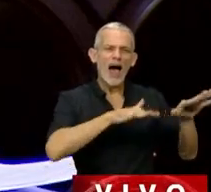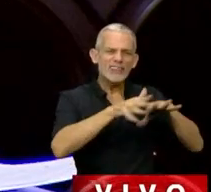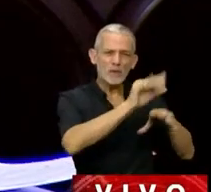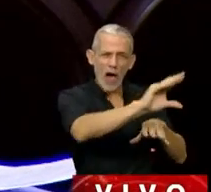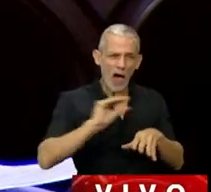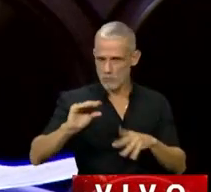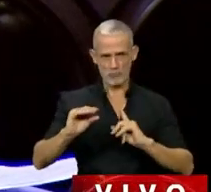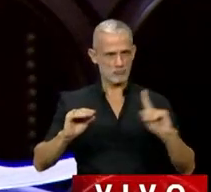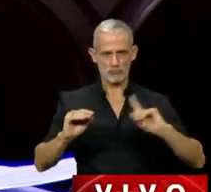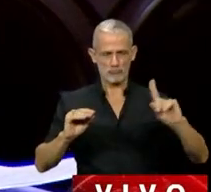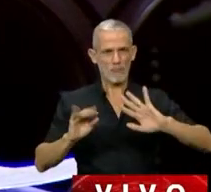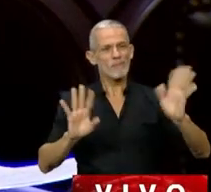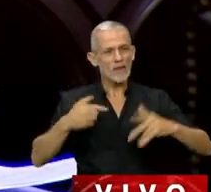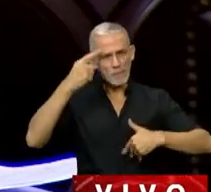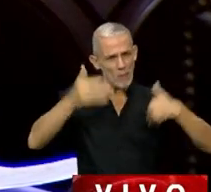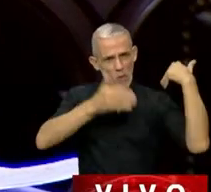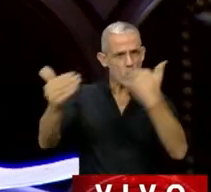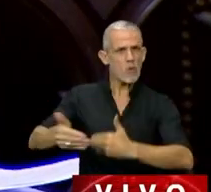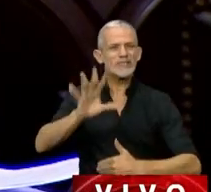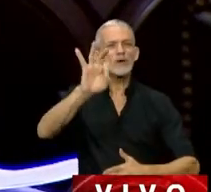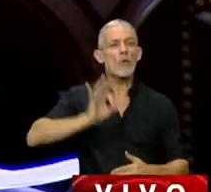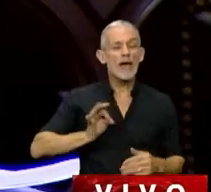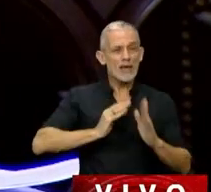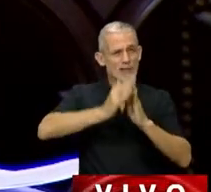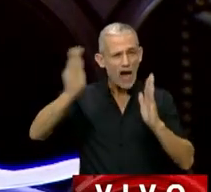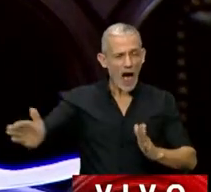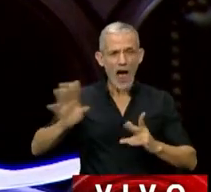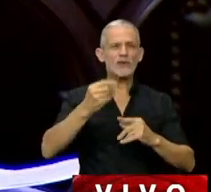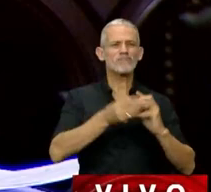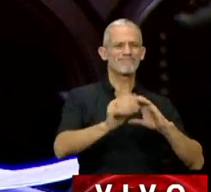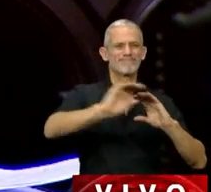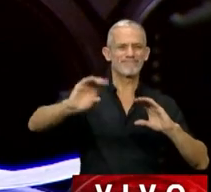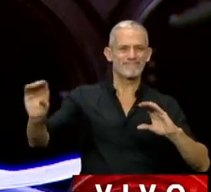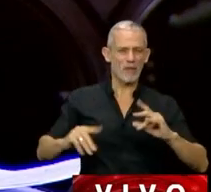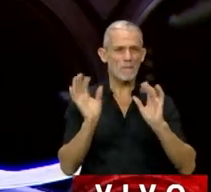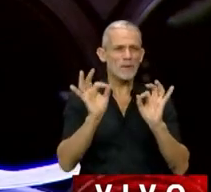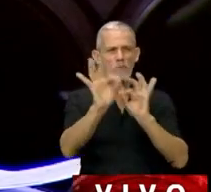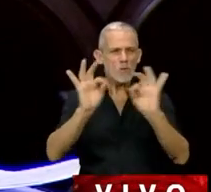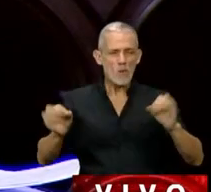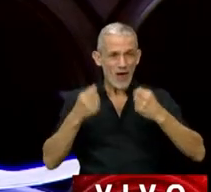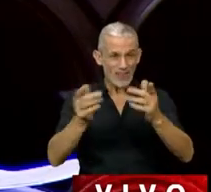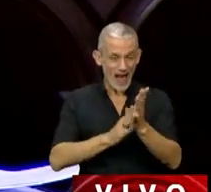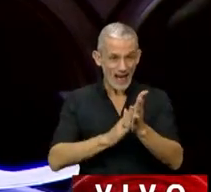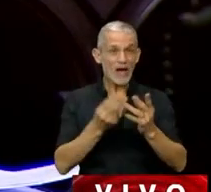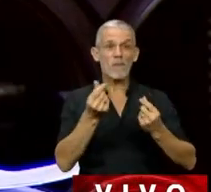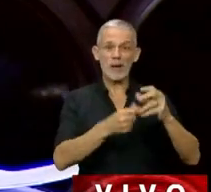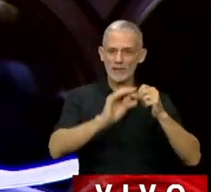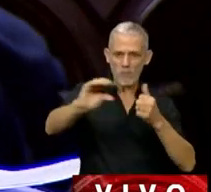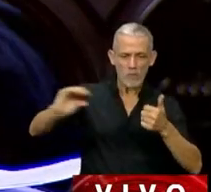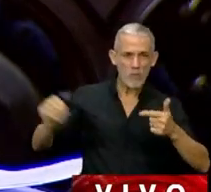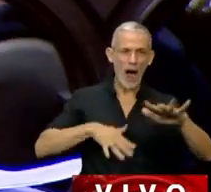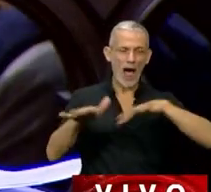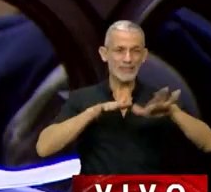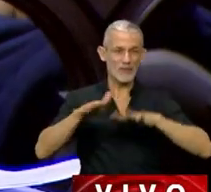actividades, y creemos que la prórroga por 50 años de las asignaciones específicas que garantizan fondos a